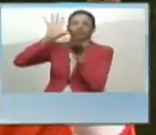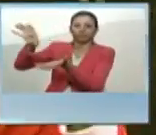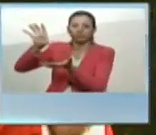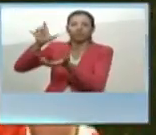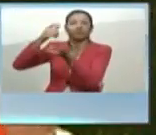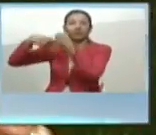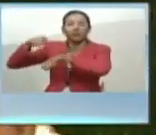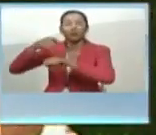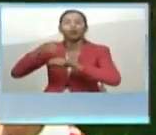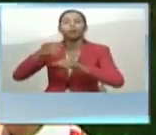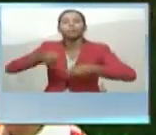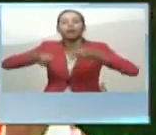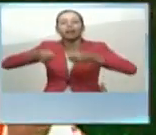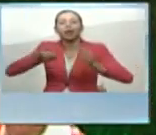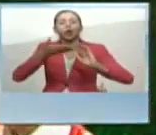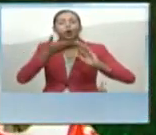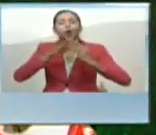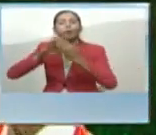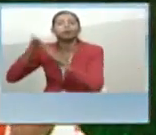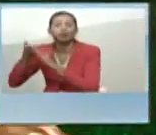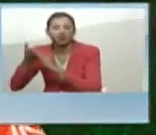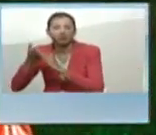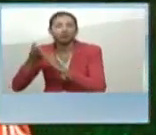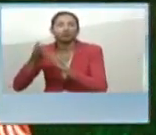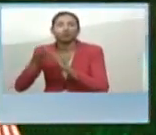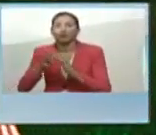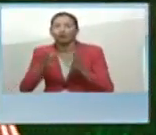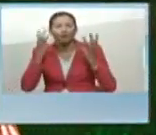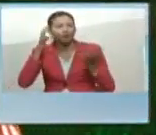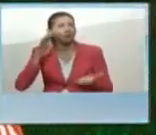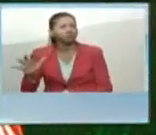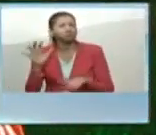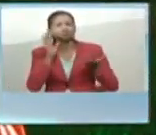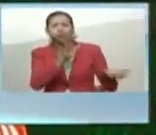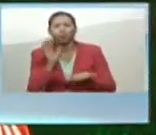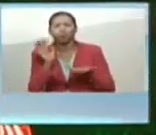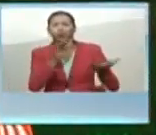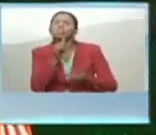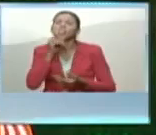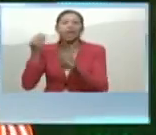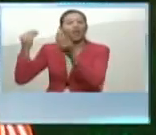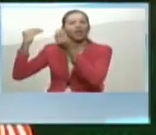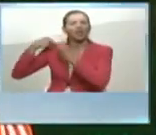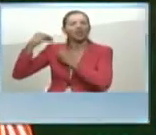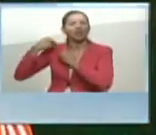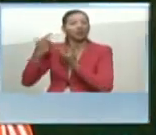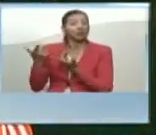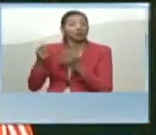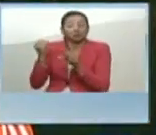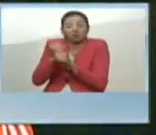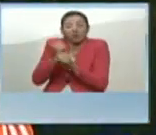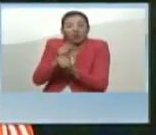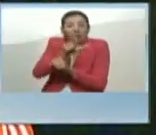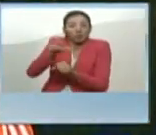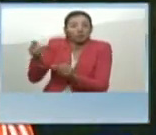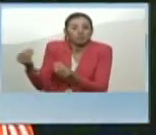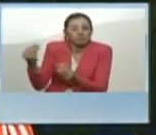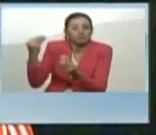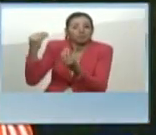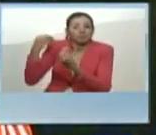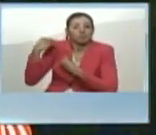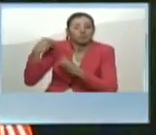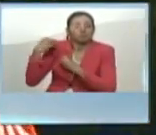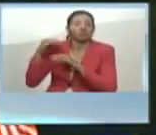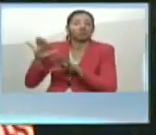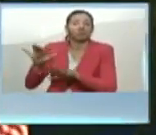lo que incautamos en contrabando, acaparamiento. ¿Quién nos dio toda esa información? Los trabajadores, el